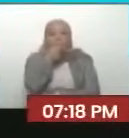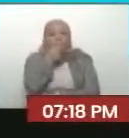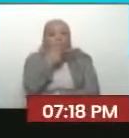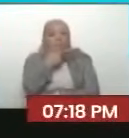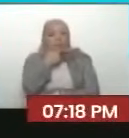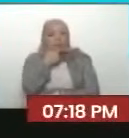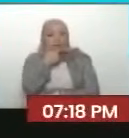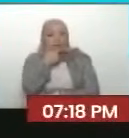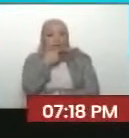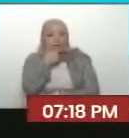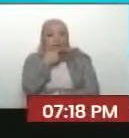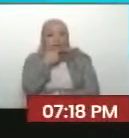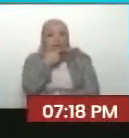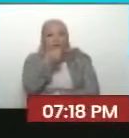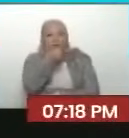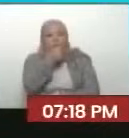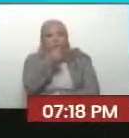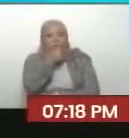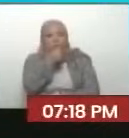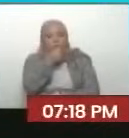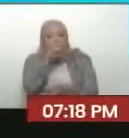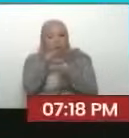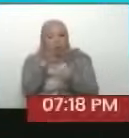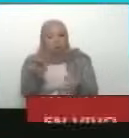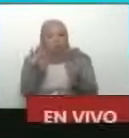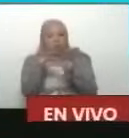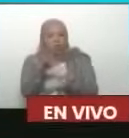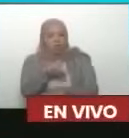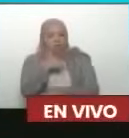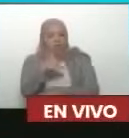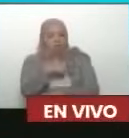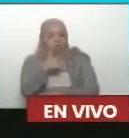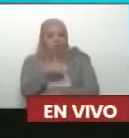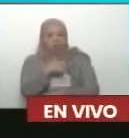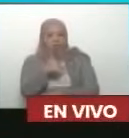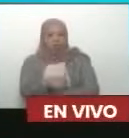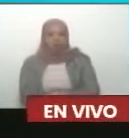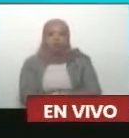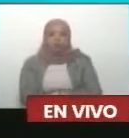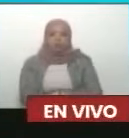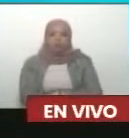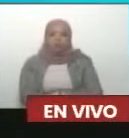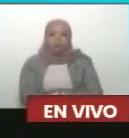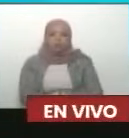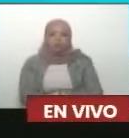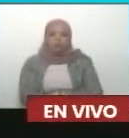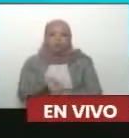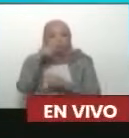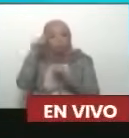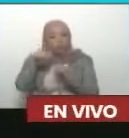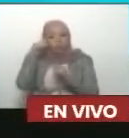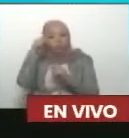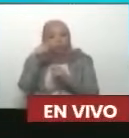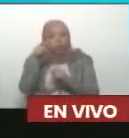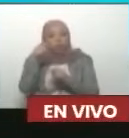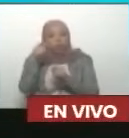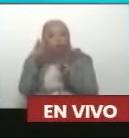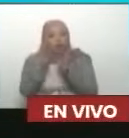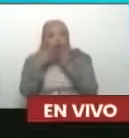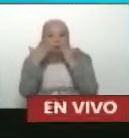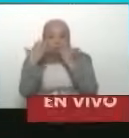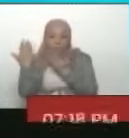Ahora le damos un micrófono para que nos cuente lo que sintió en Canaima. Y en Canaima grabó un videíto.